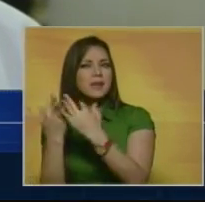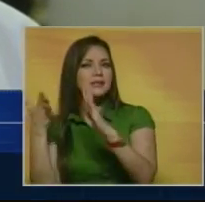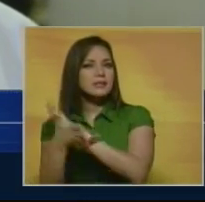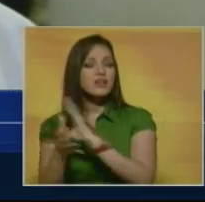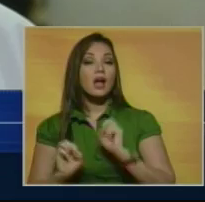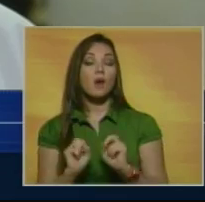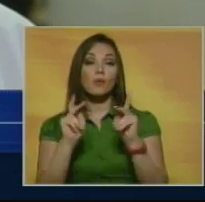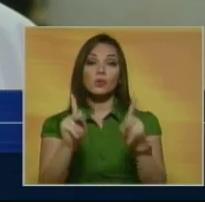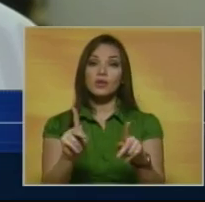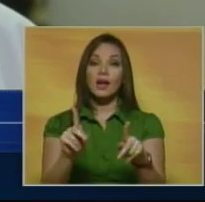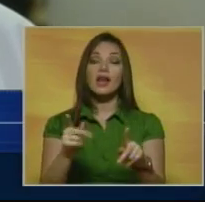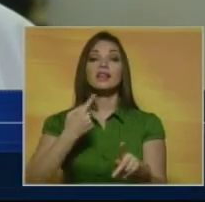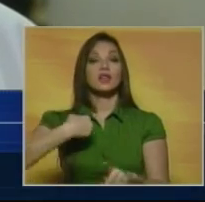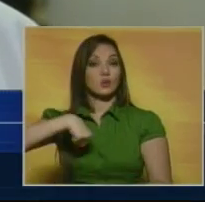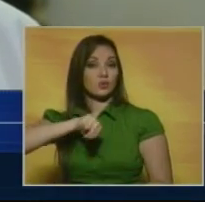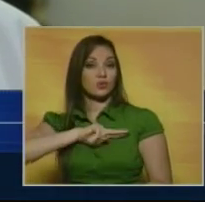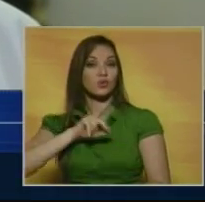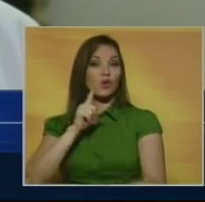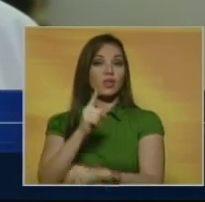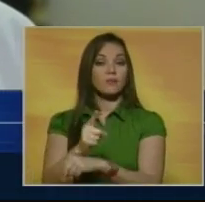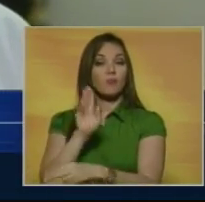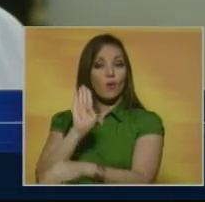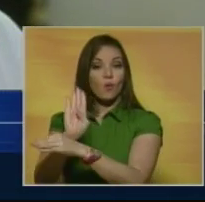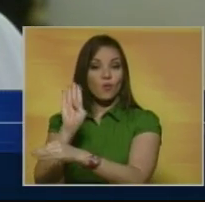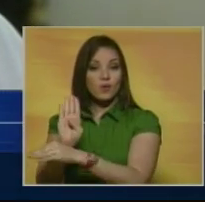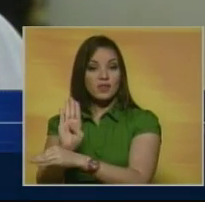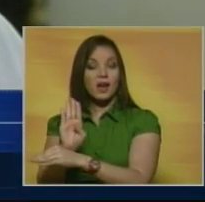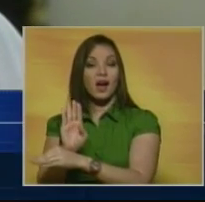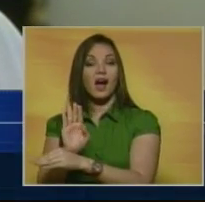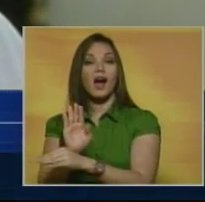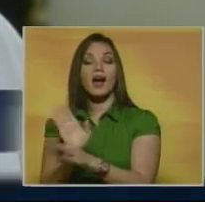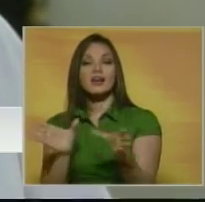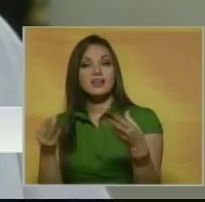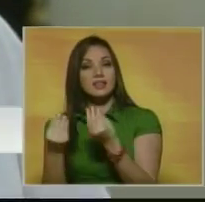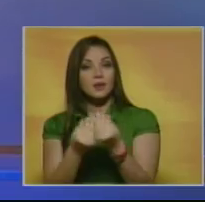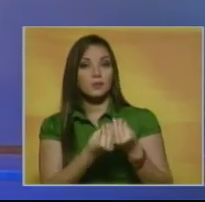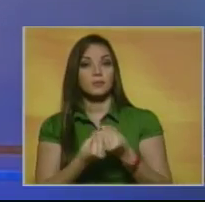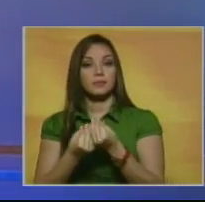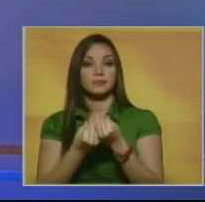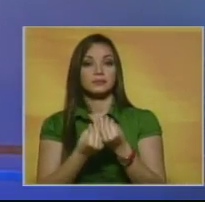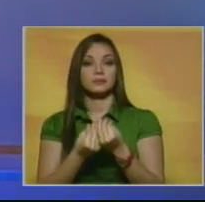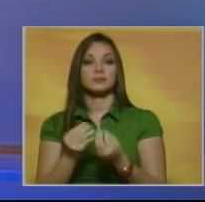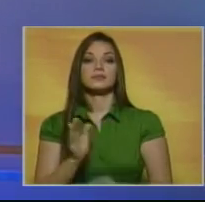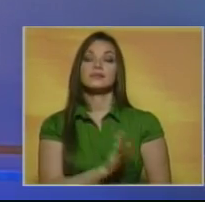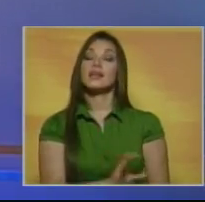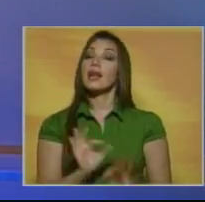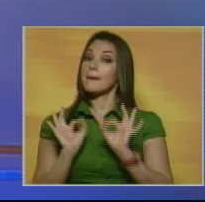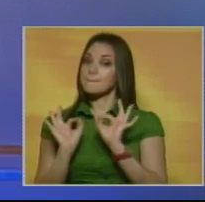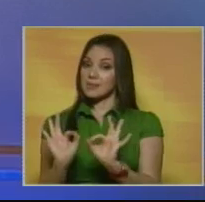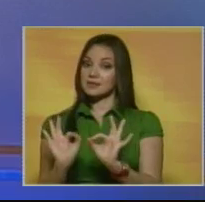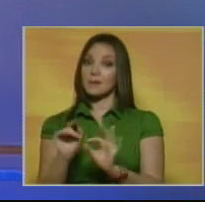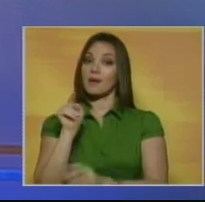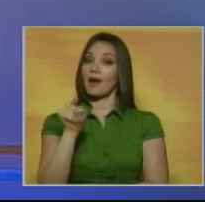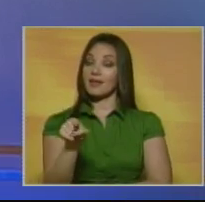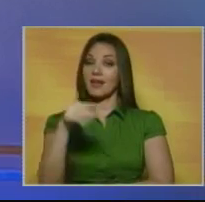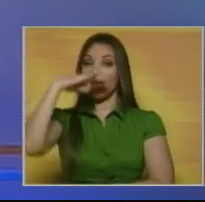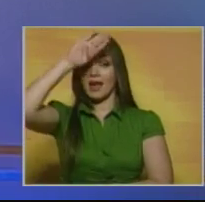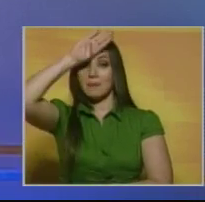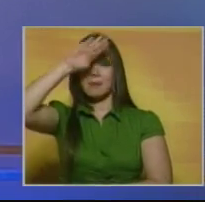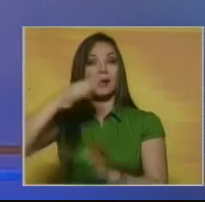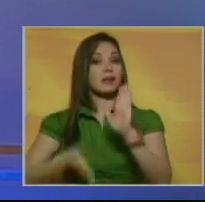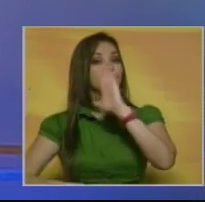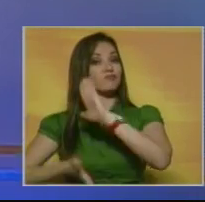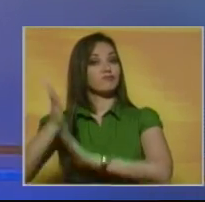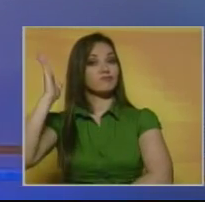que tenemos que cuidar, proteger y acompañar. Y precisamente el Papa Francisco ya partió